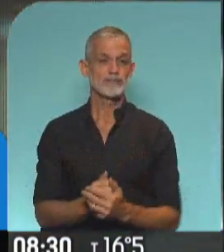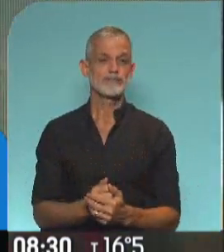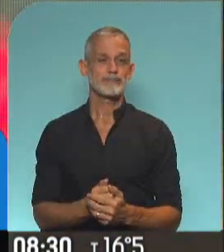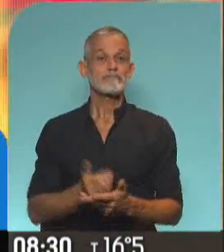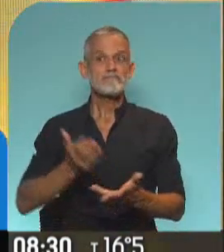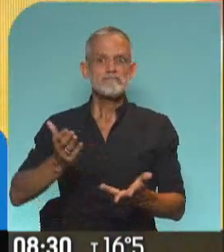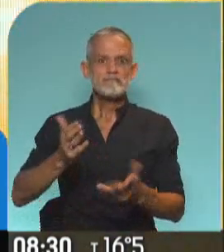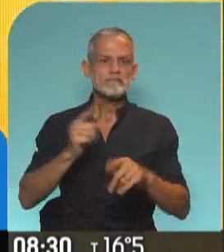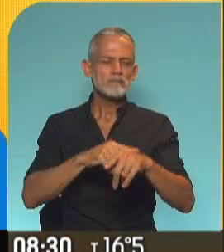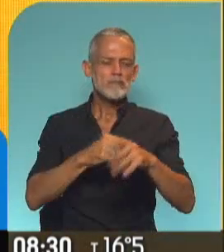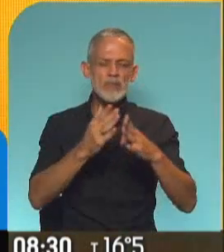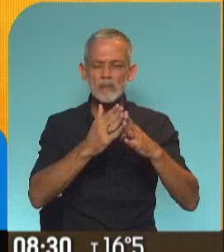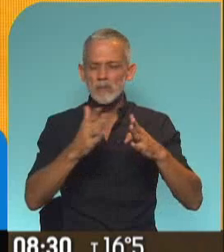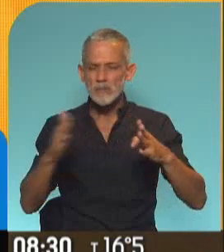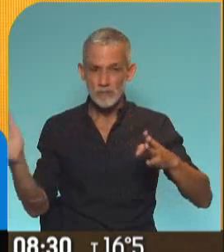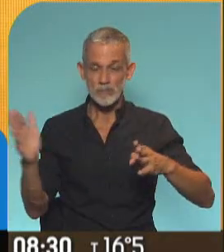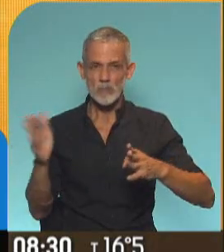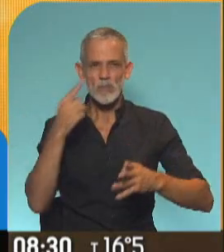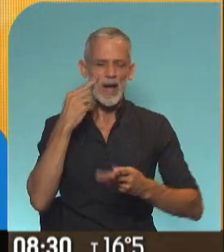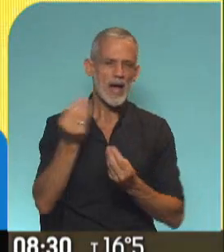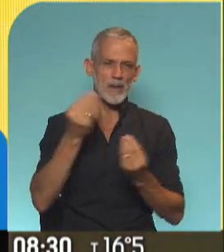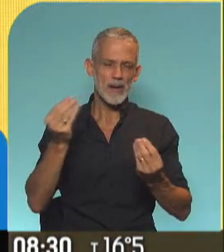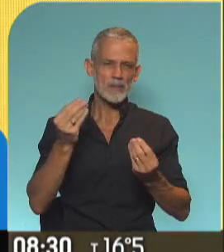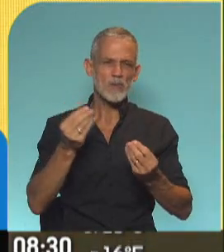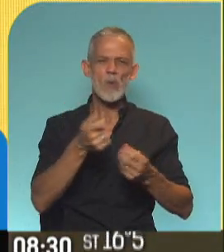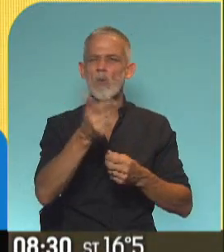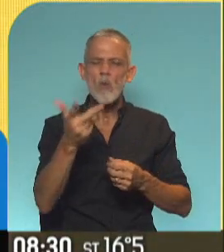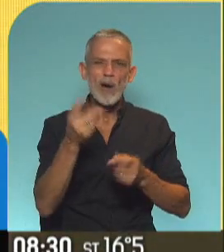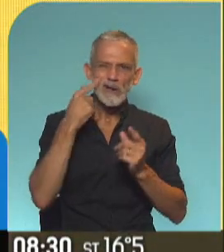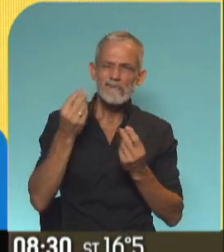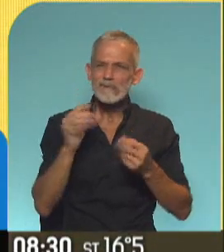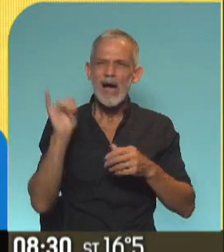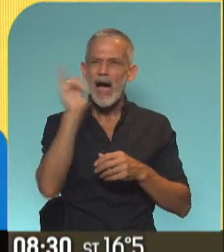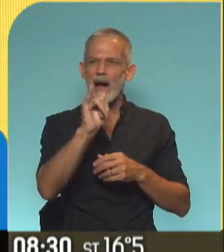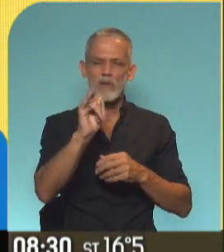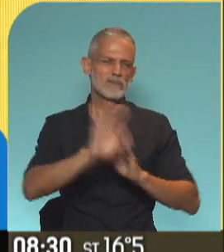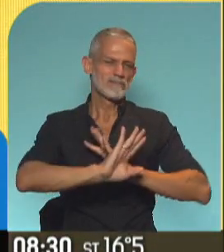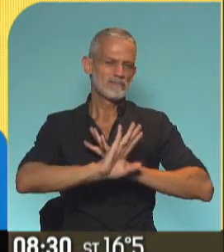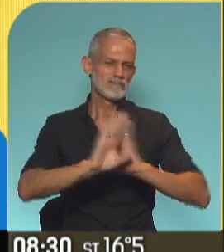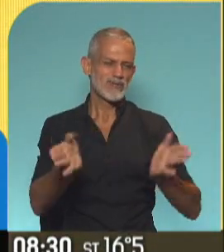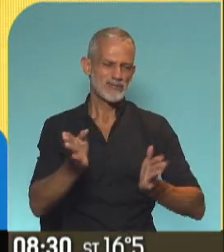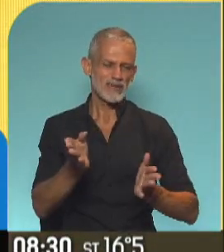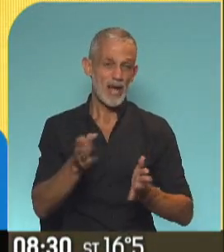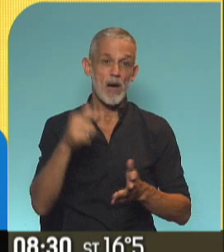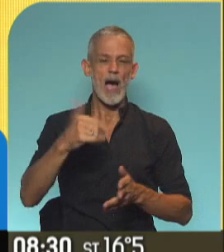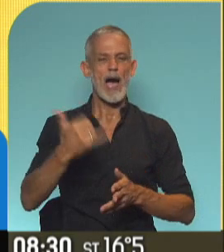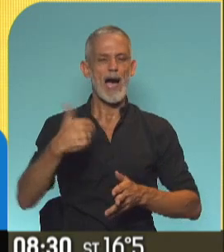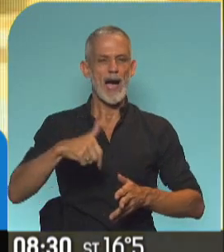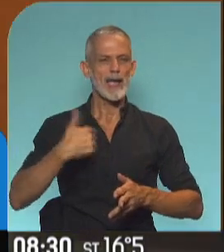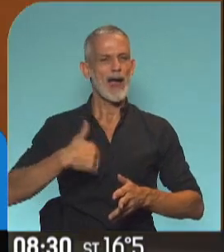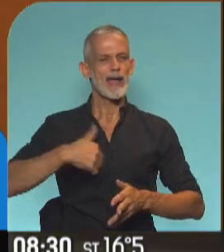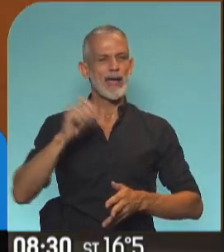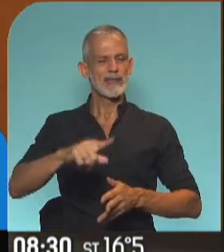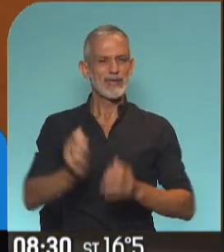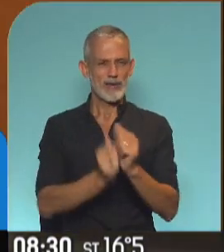en algún tiempo más este tema deber contar la vacuna de ver llegar los aviones va a quedar en el pasado y vamos tener soberanía en este tema no